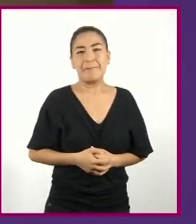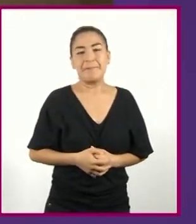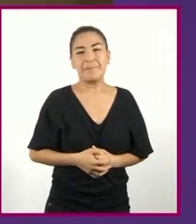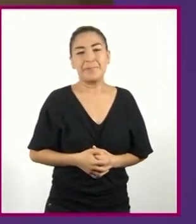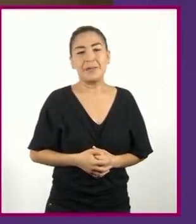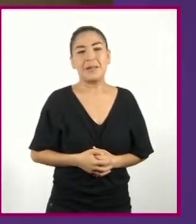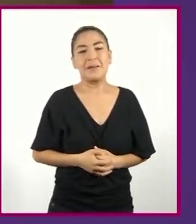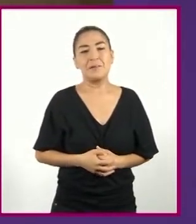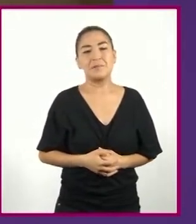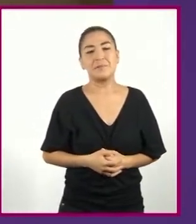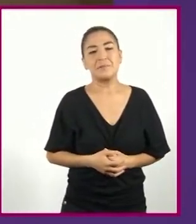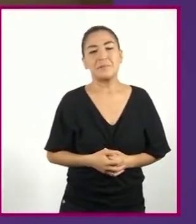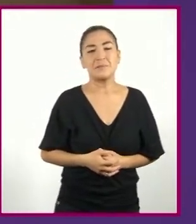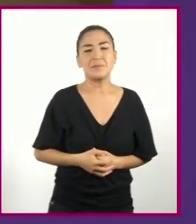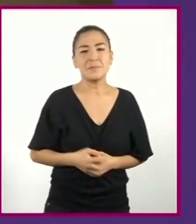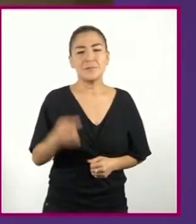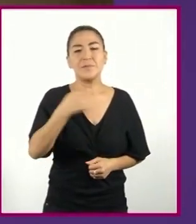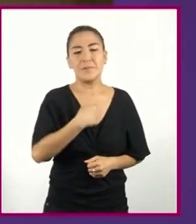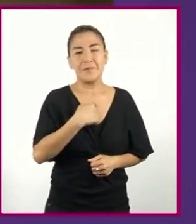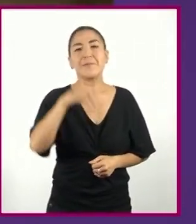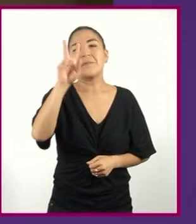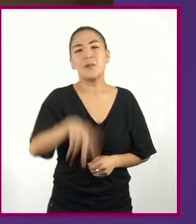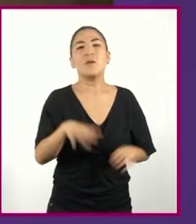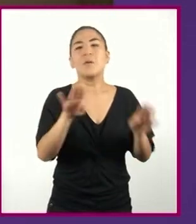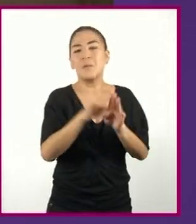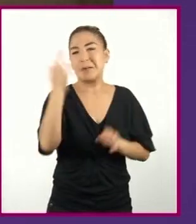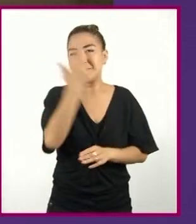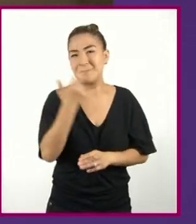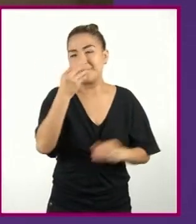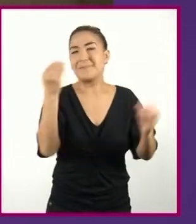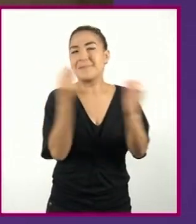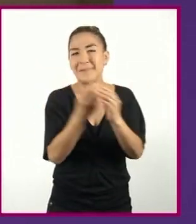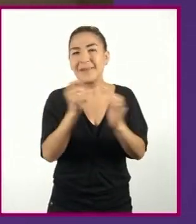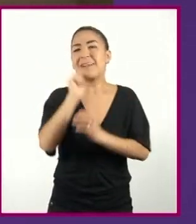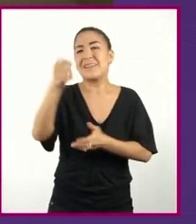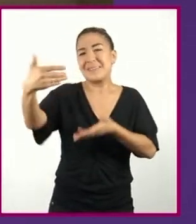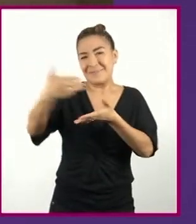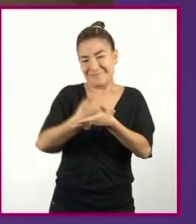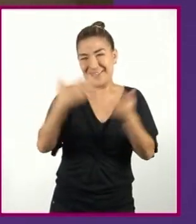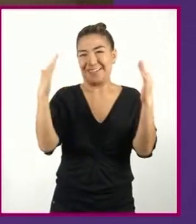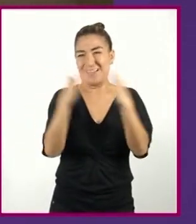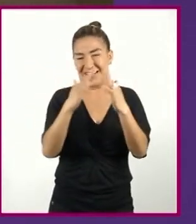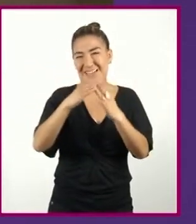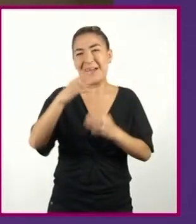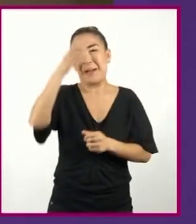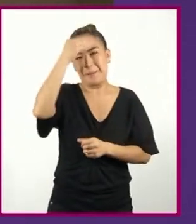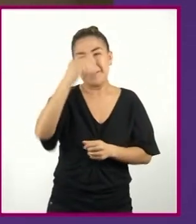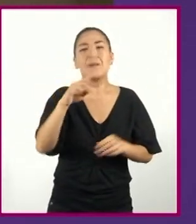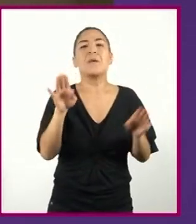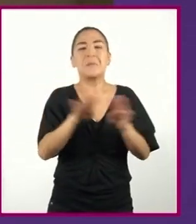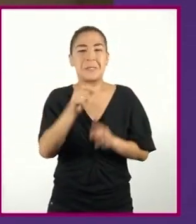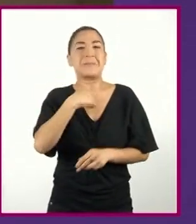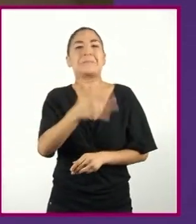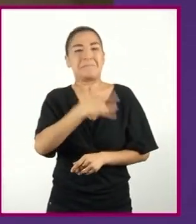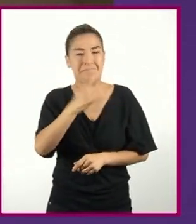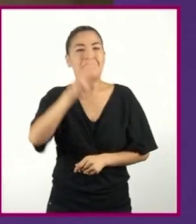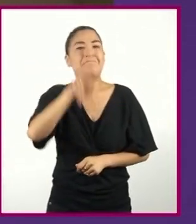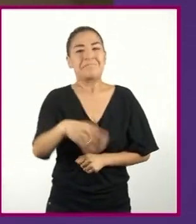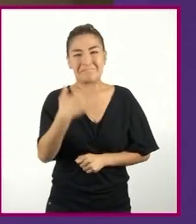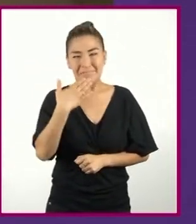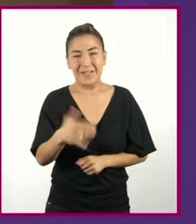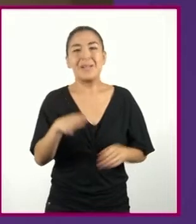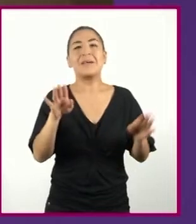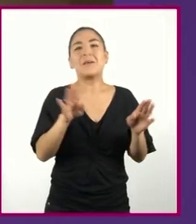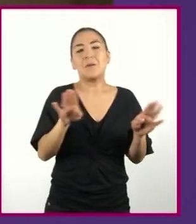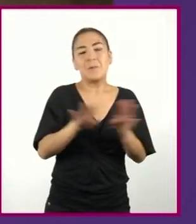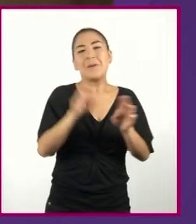la verdad, al realizar las clases o al realizar las actividades que me piden en Aprende en Casa, me he sentido muy bien.